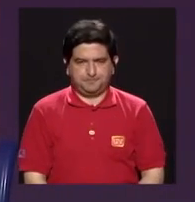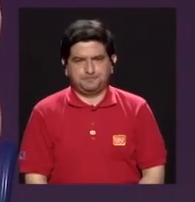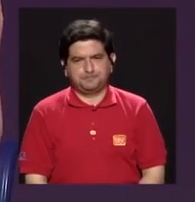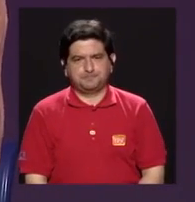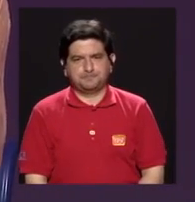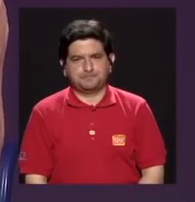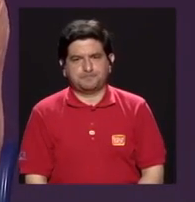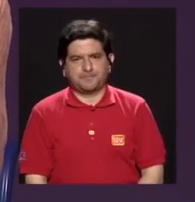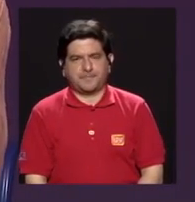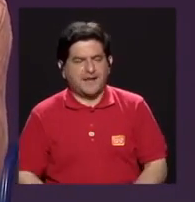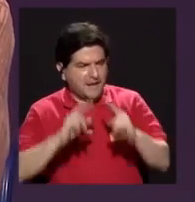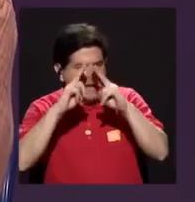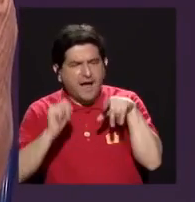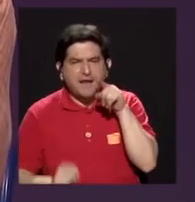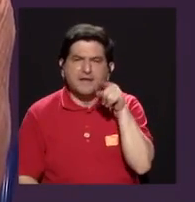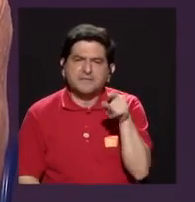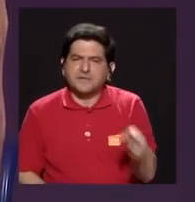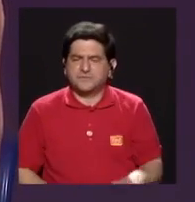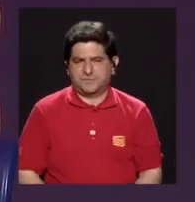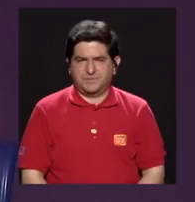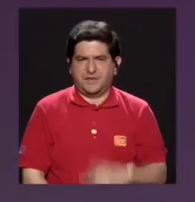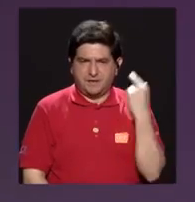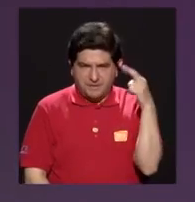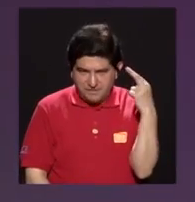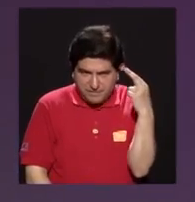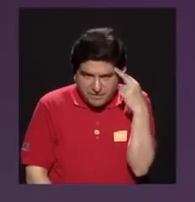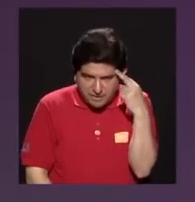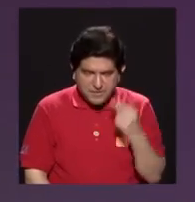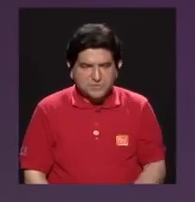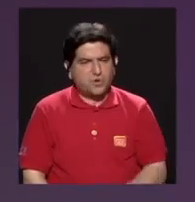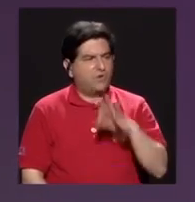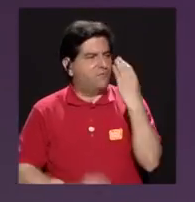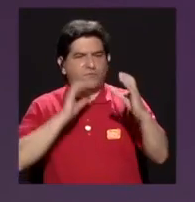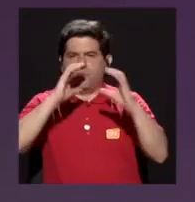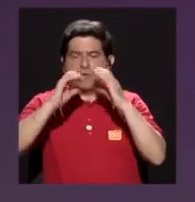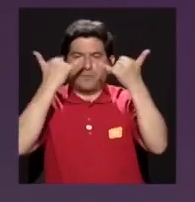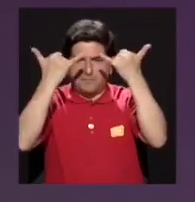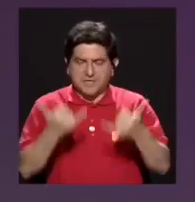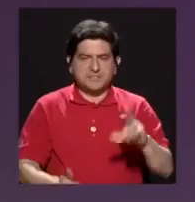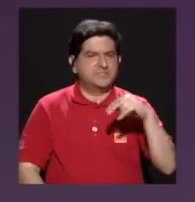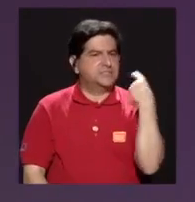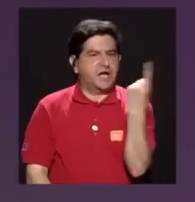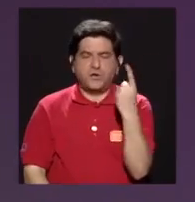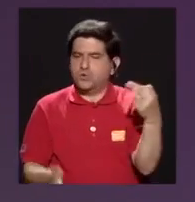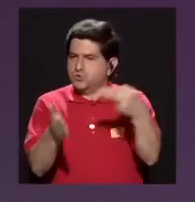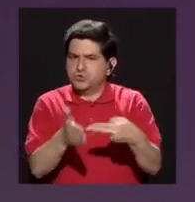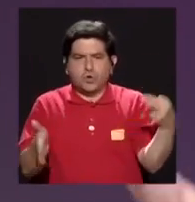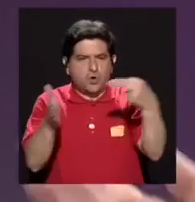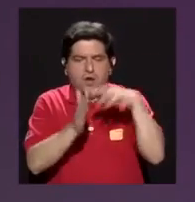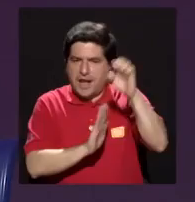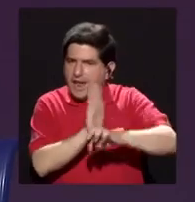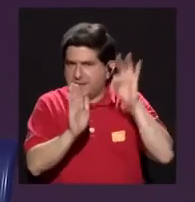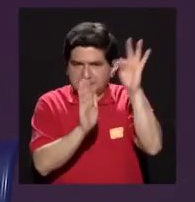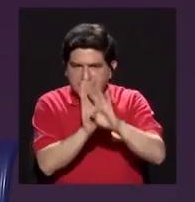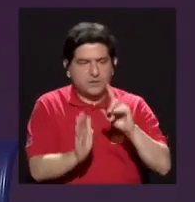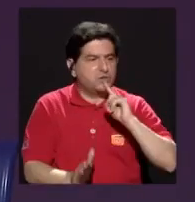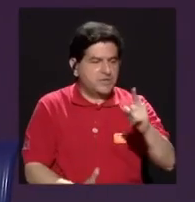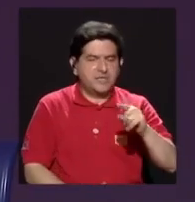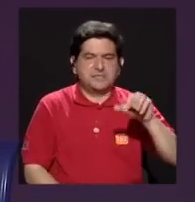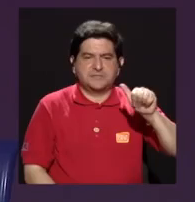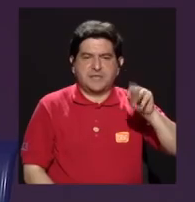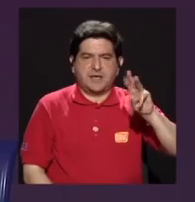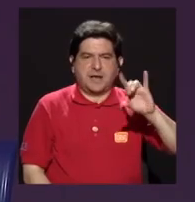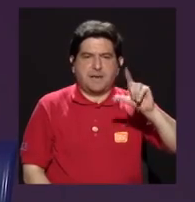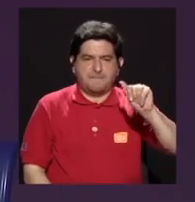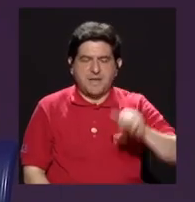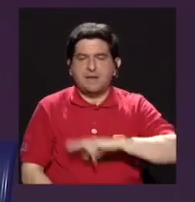cómo analizás vos el que digamos algunos medios de comunicación ya no solamente reproduzcan estereotipos que como dice camila es lo más